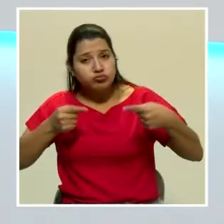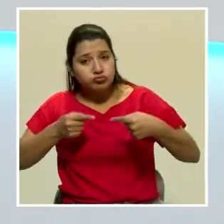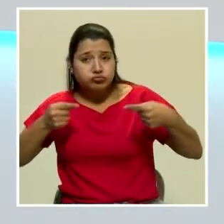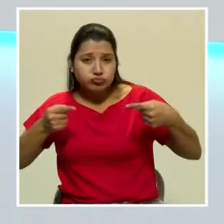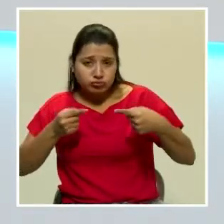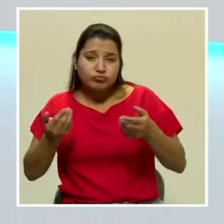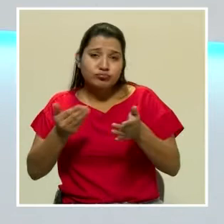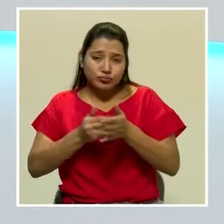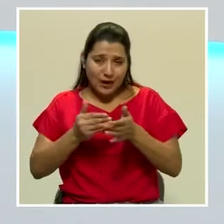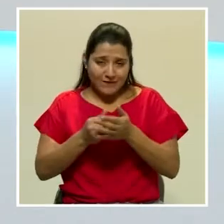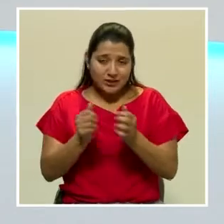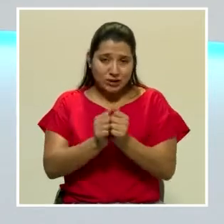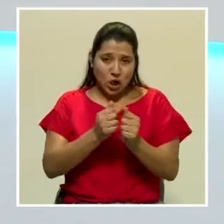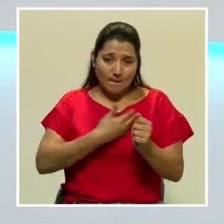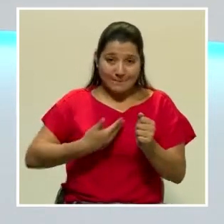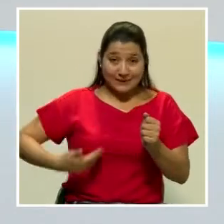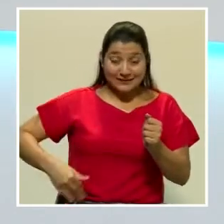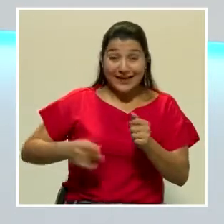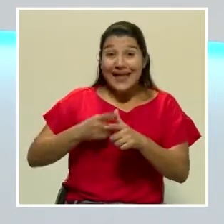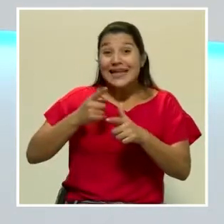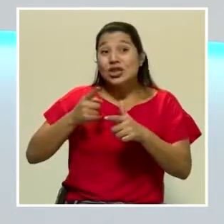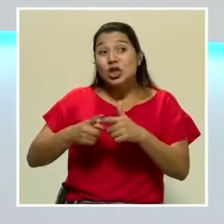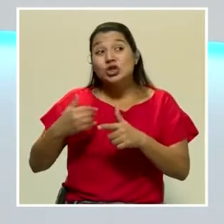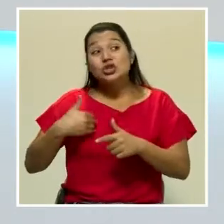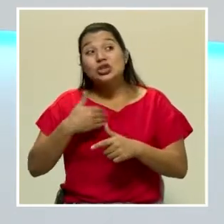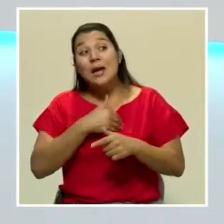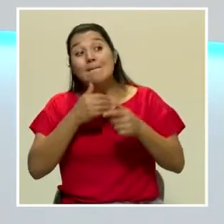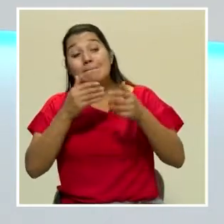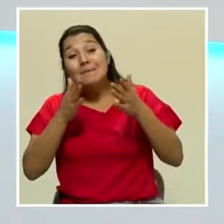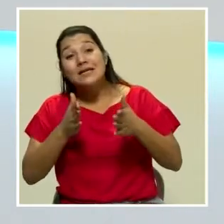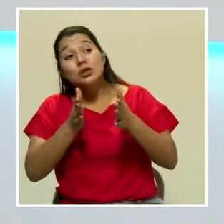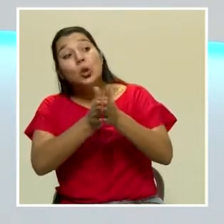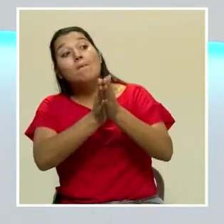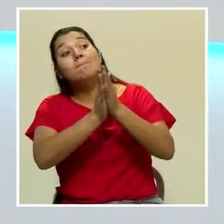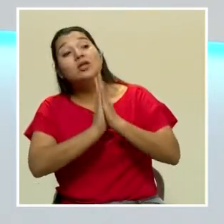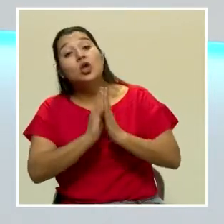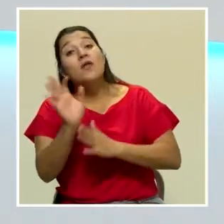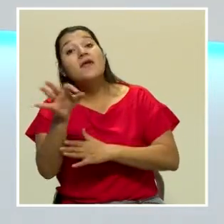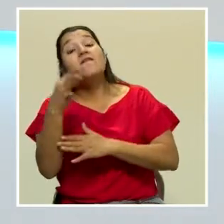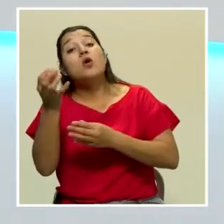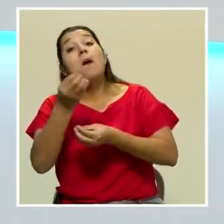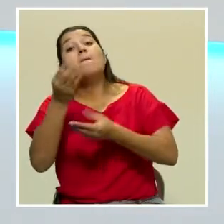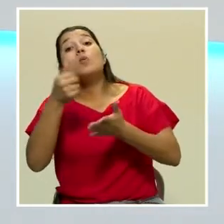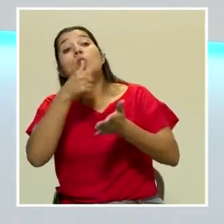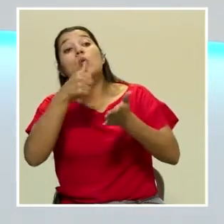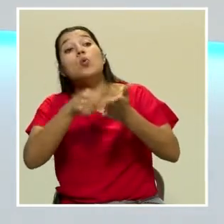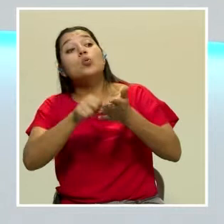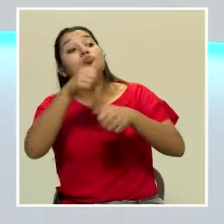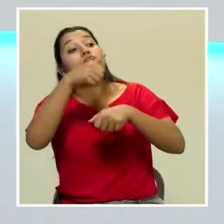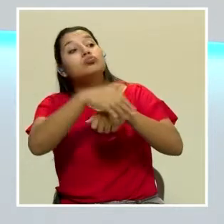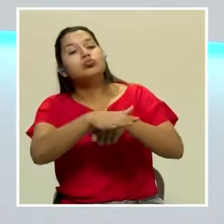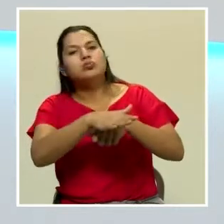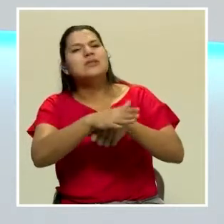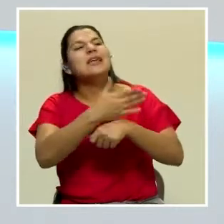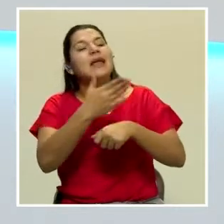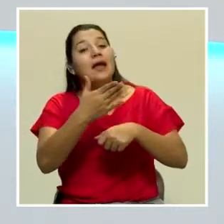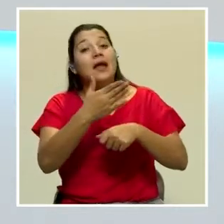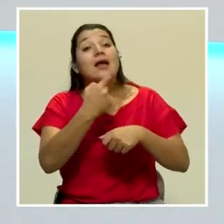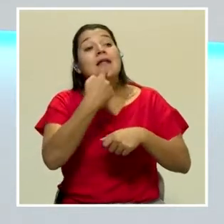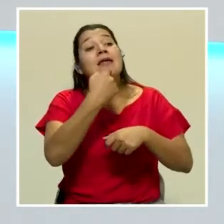así que el ministro le pidió públicamente, mediante una carta al presidente, reconsiderar